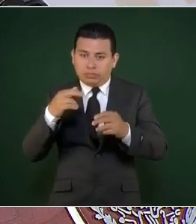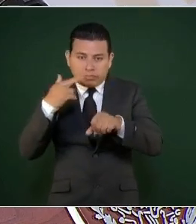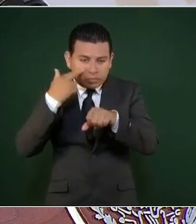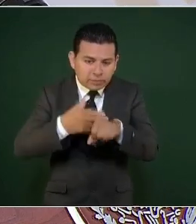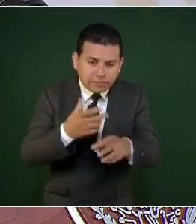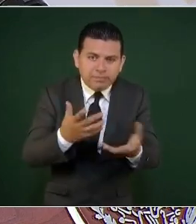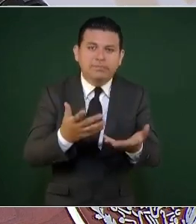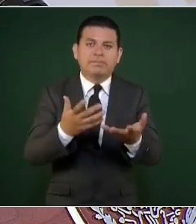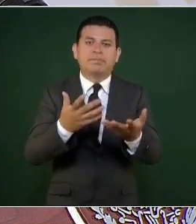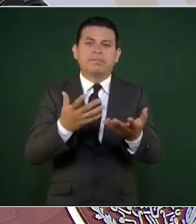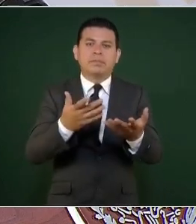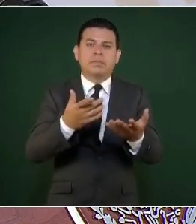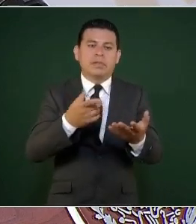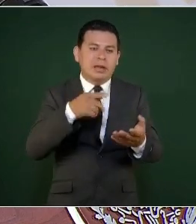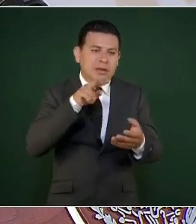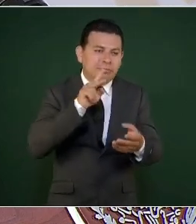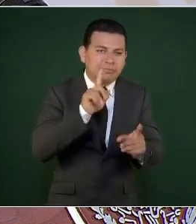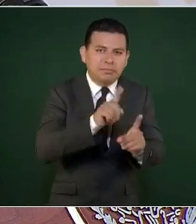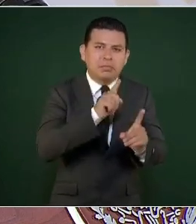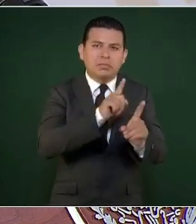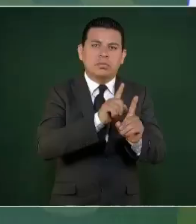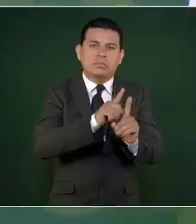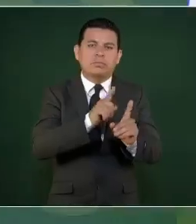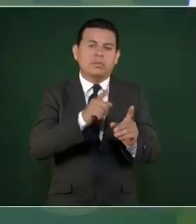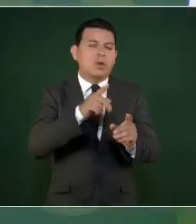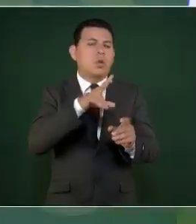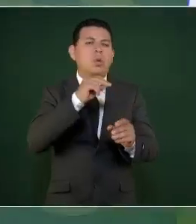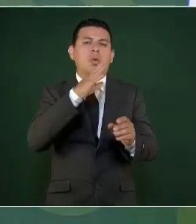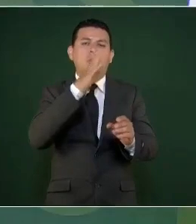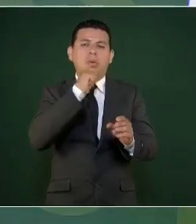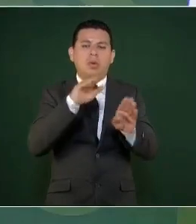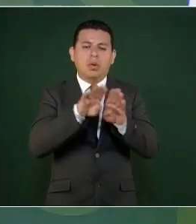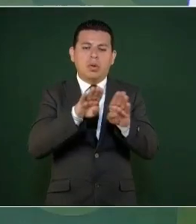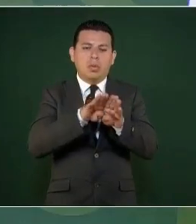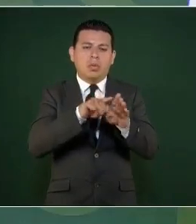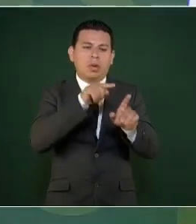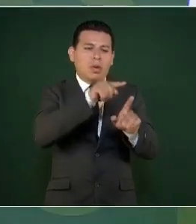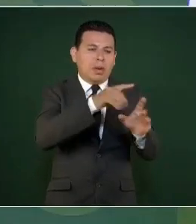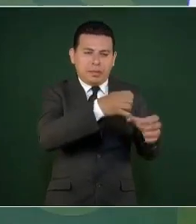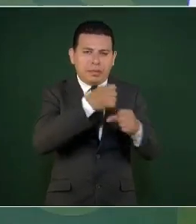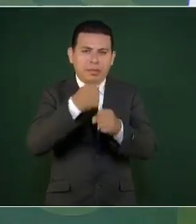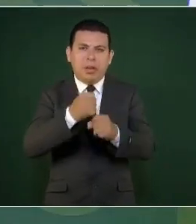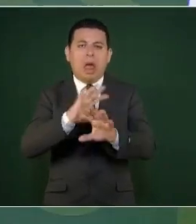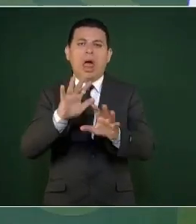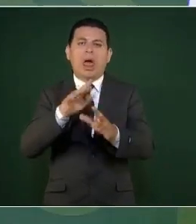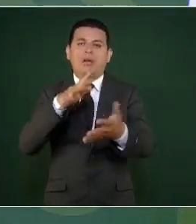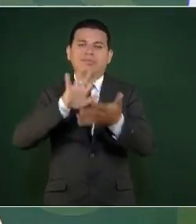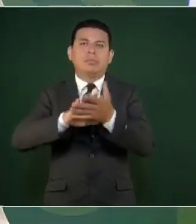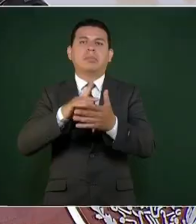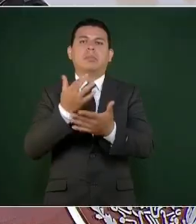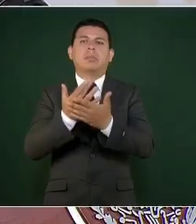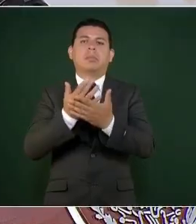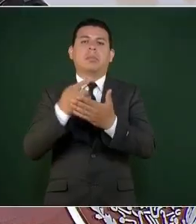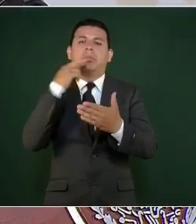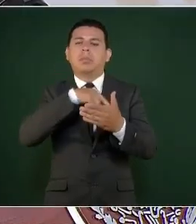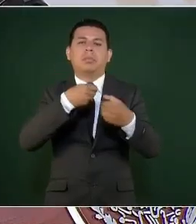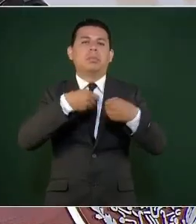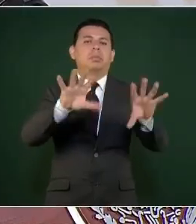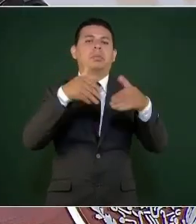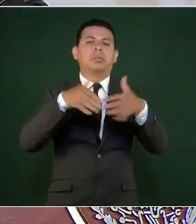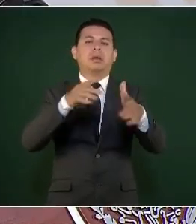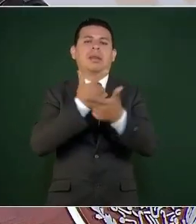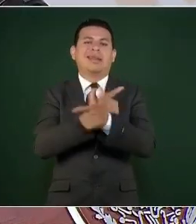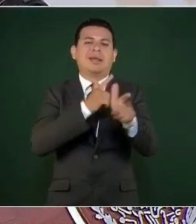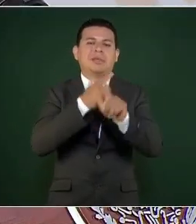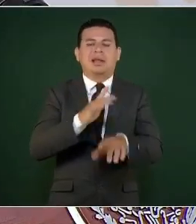a un extorsionador, este sale inmediatamente en libertad. Entonces, se ha pedido